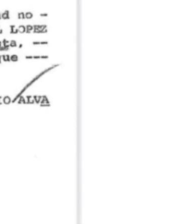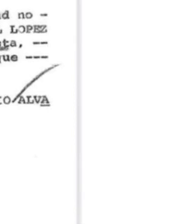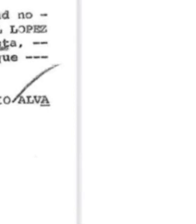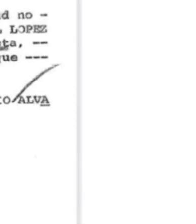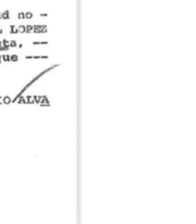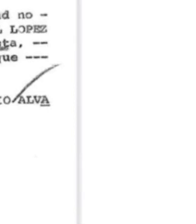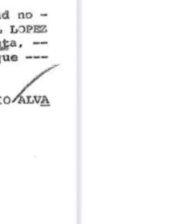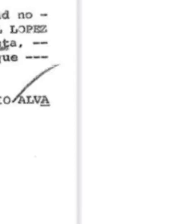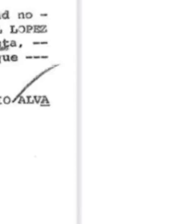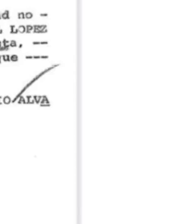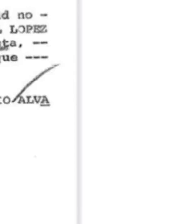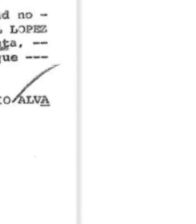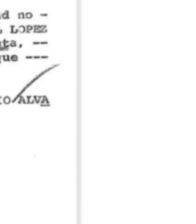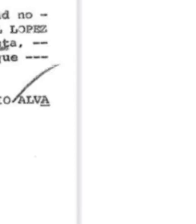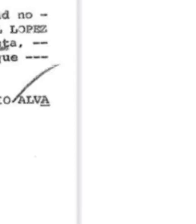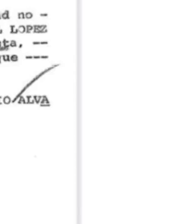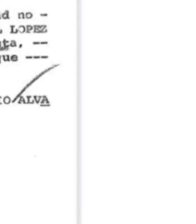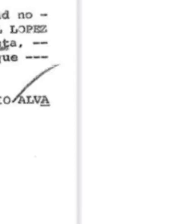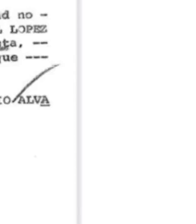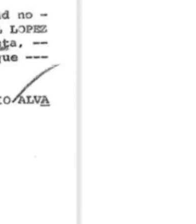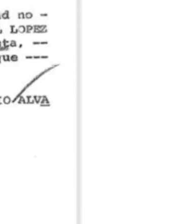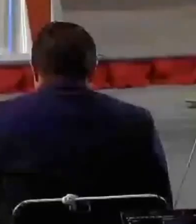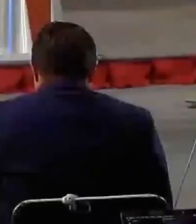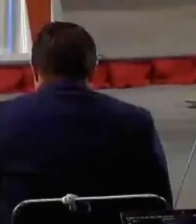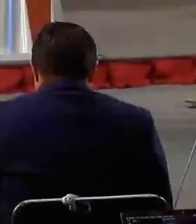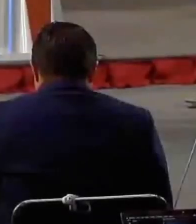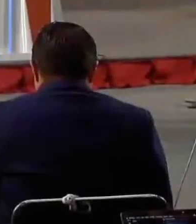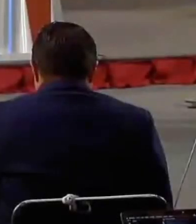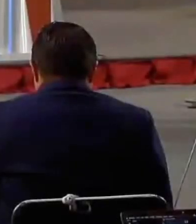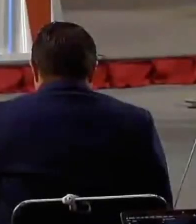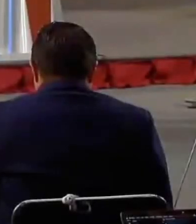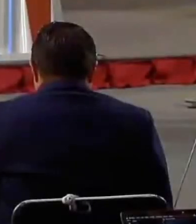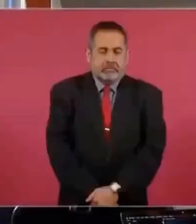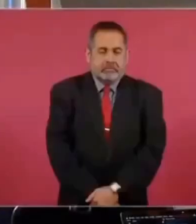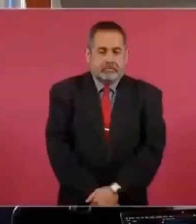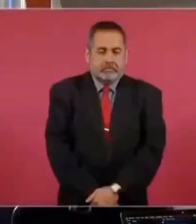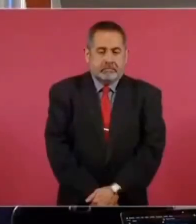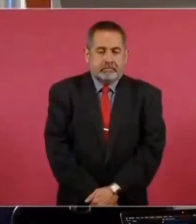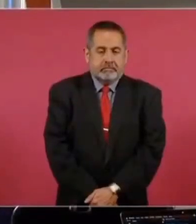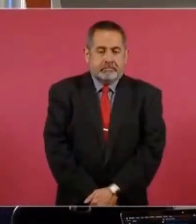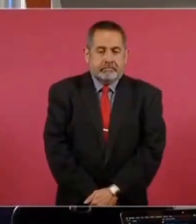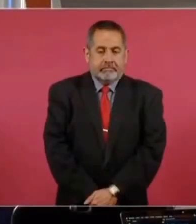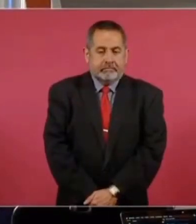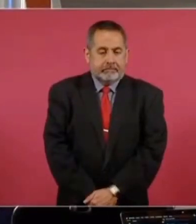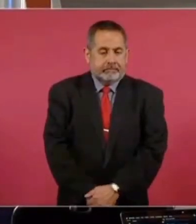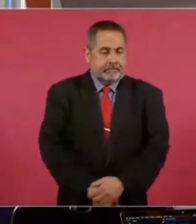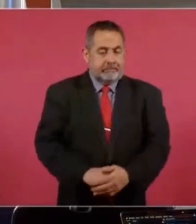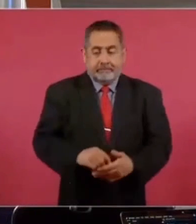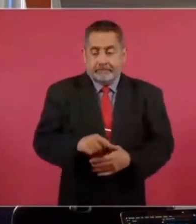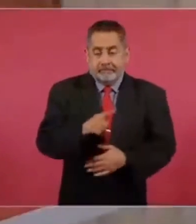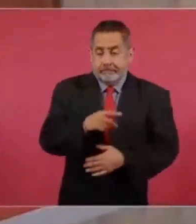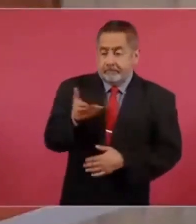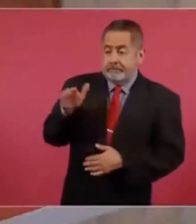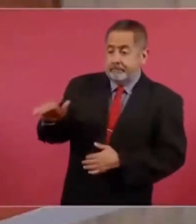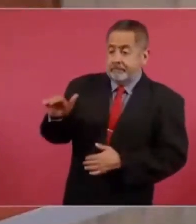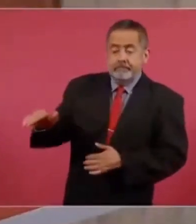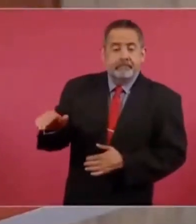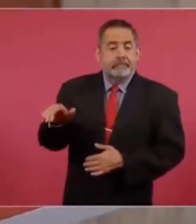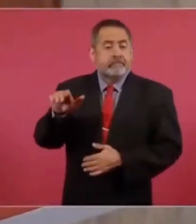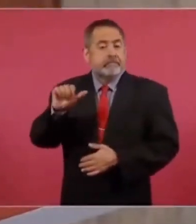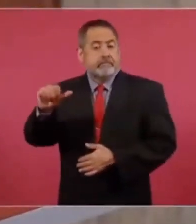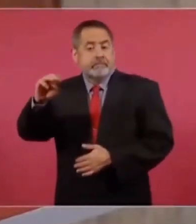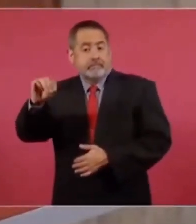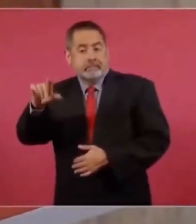Nacional Indigenista, con sede en Nacajuca, y solicitarle 20